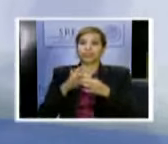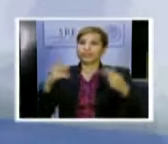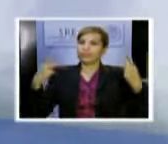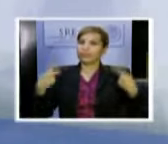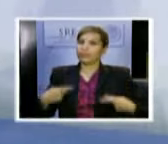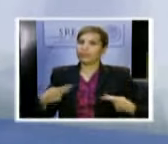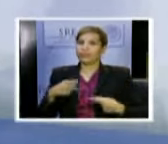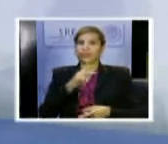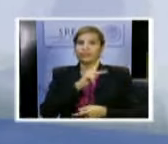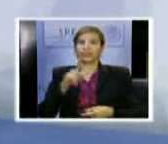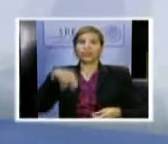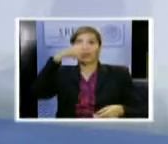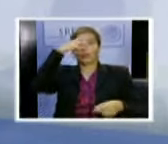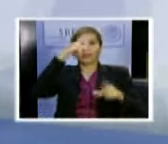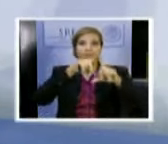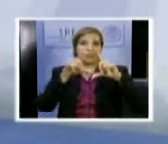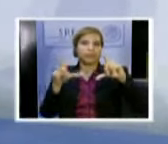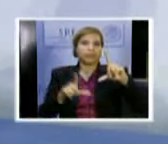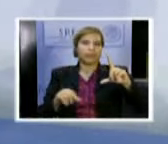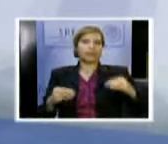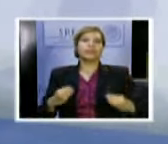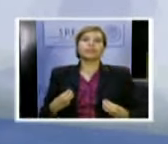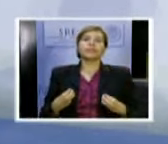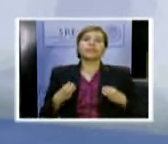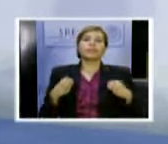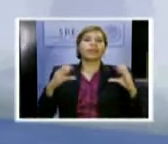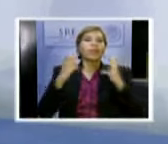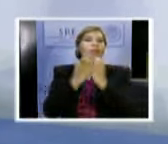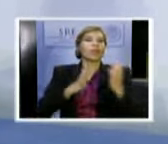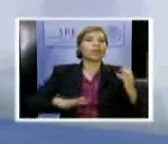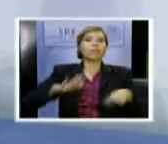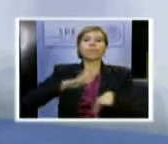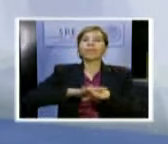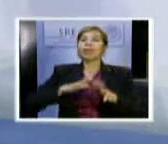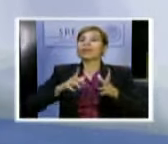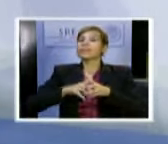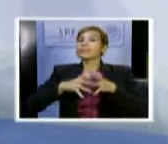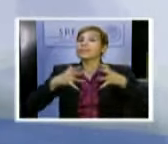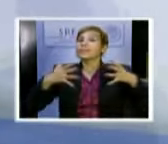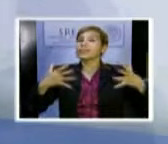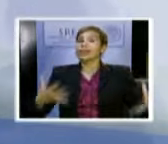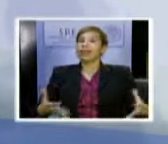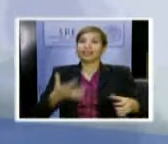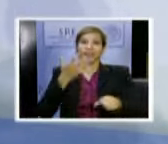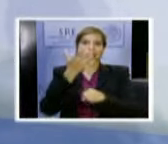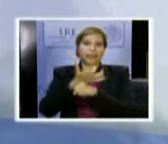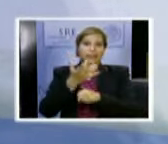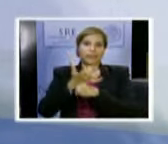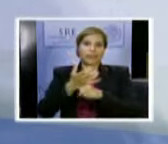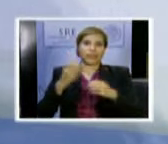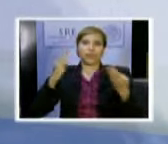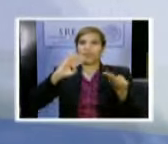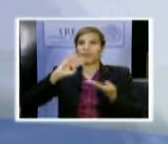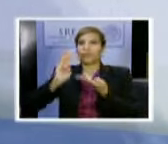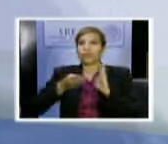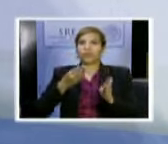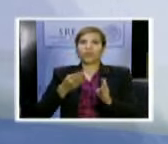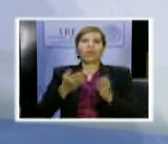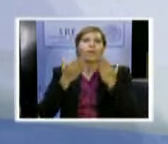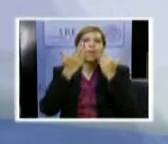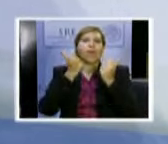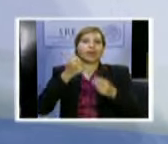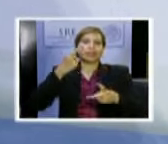gente. En México vive la comunidad más grande de estadounidenses en el mundo, sin